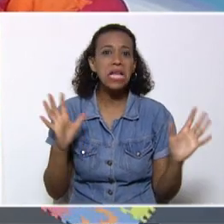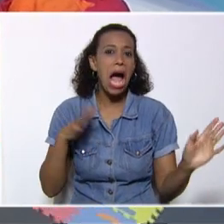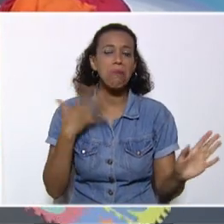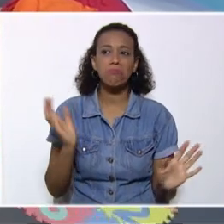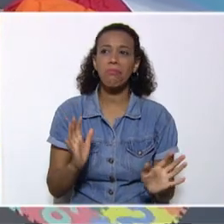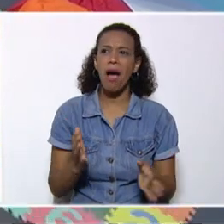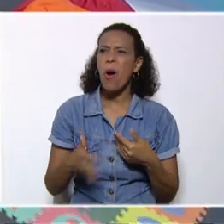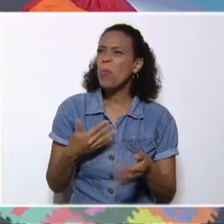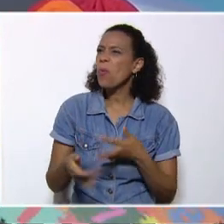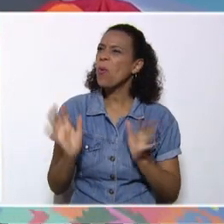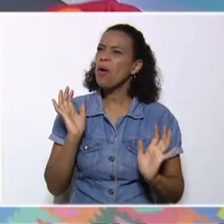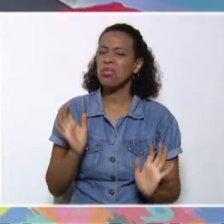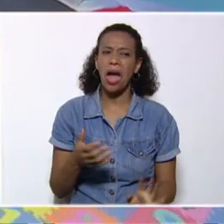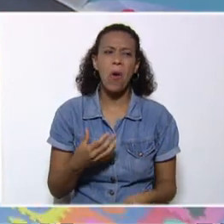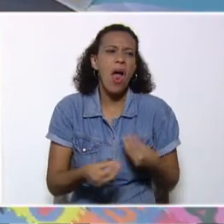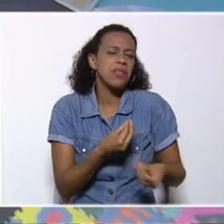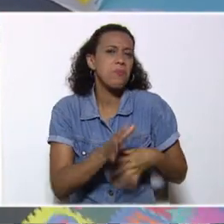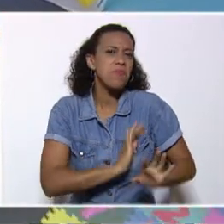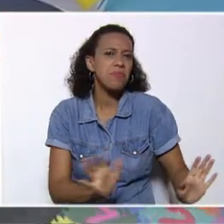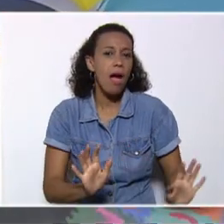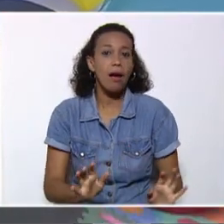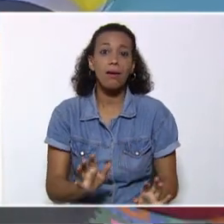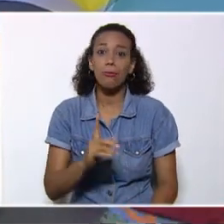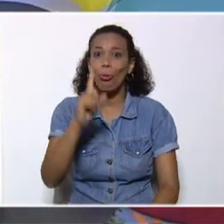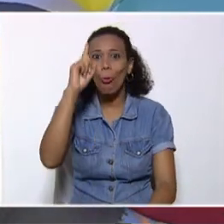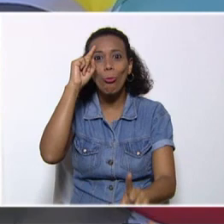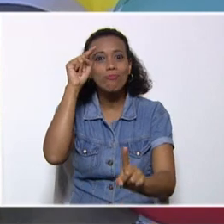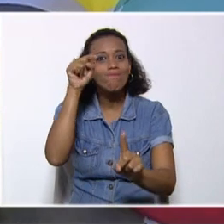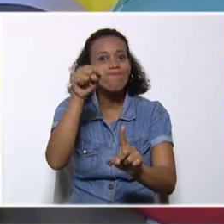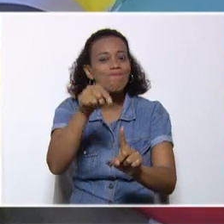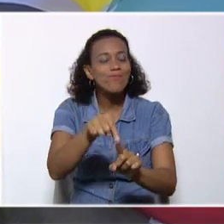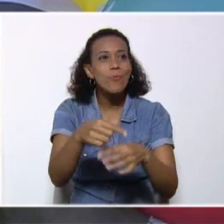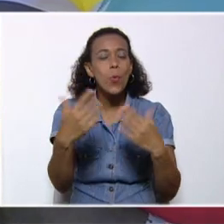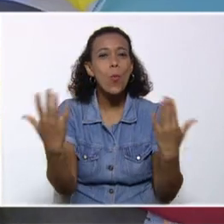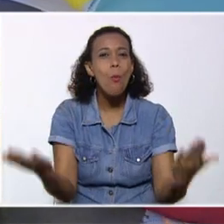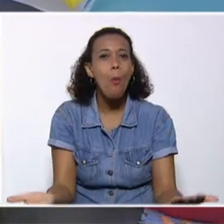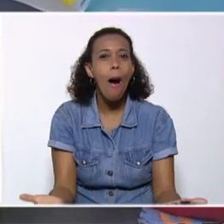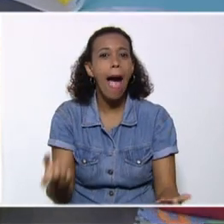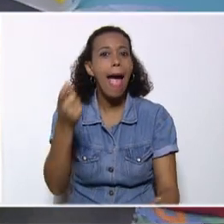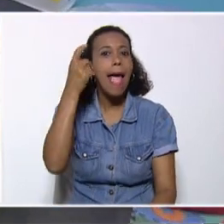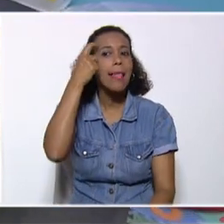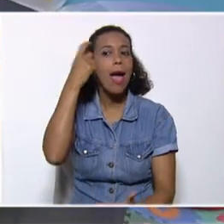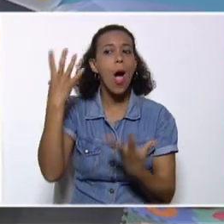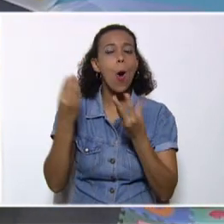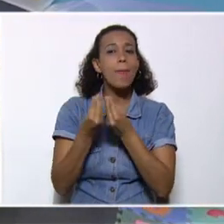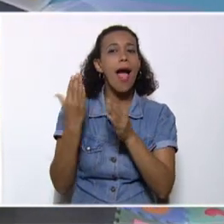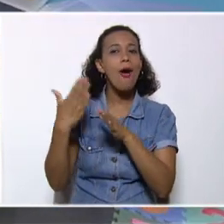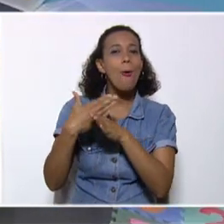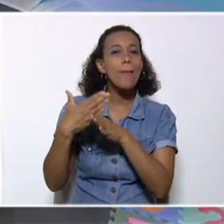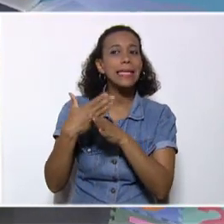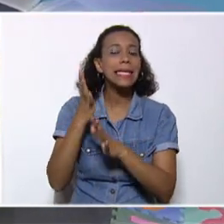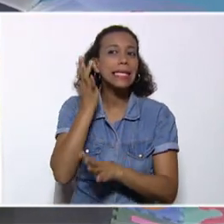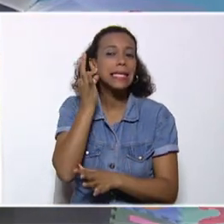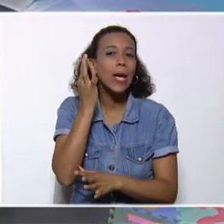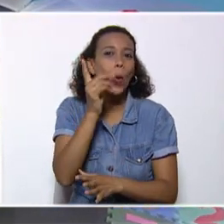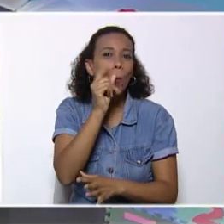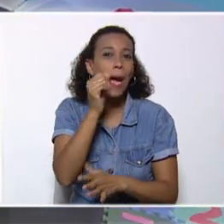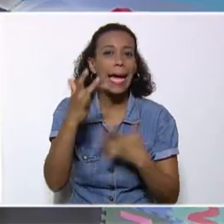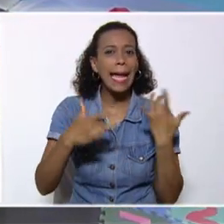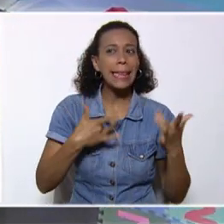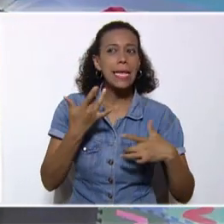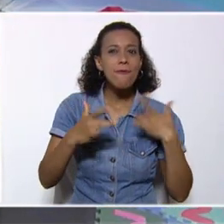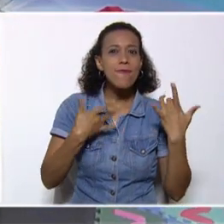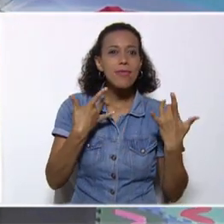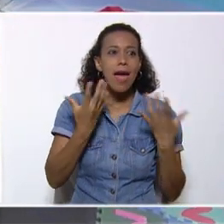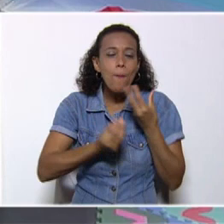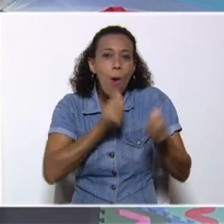por alto. Acá vamos hoy a dedicar el día a compartir con la niña y el niño qué actividades,